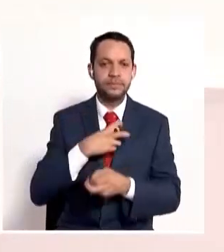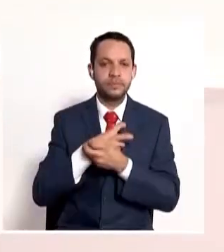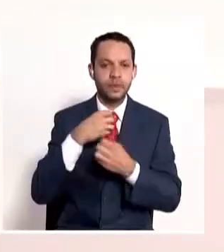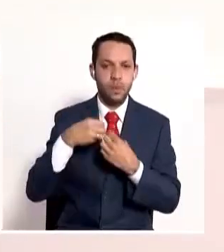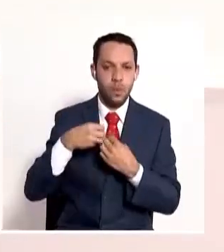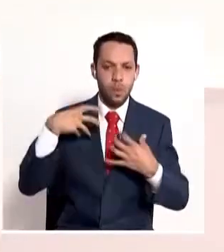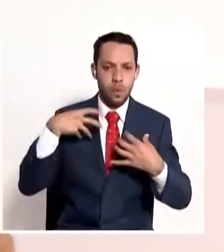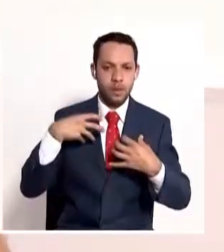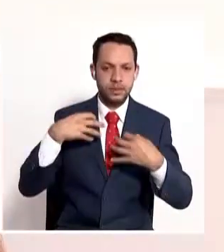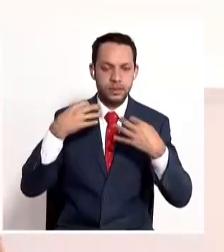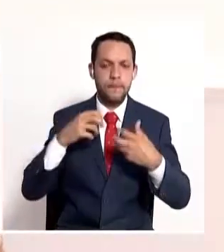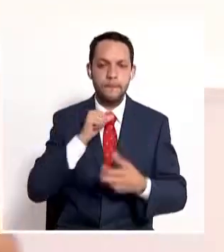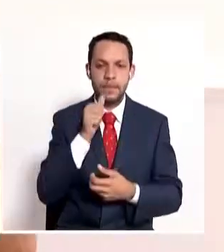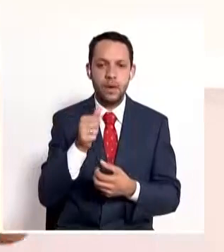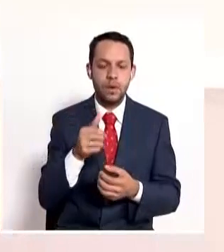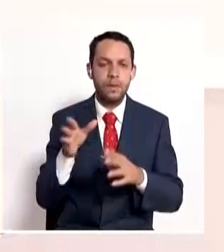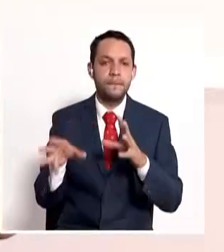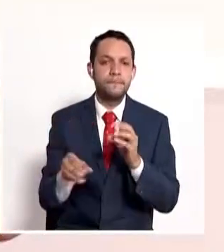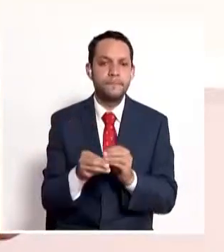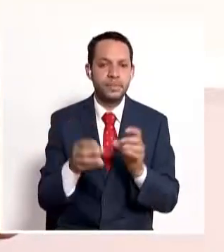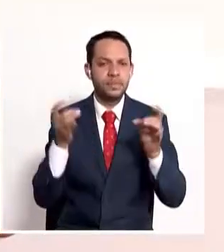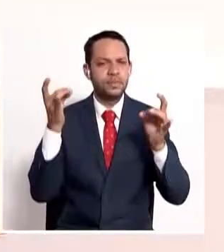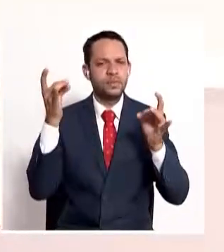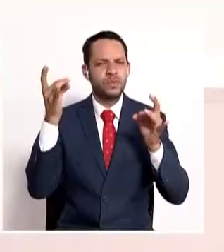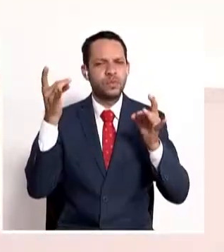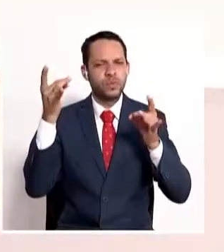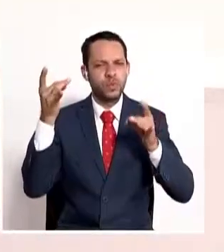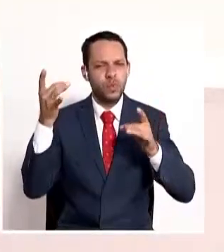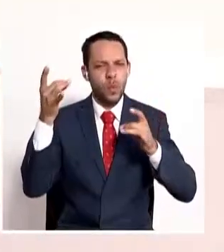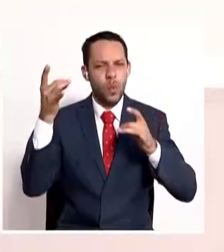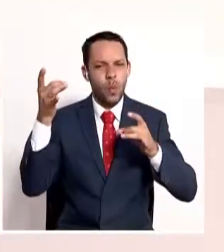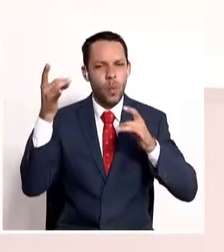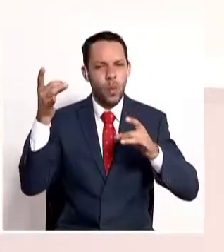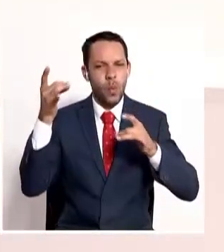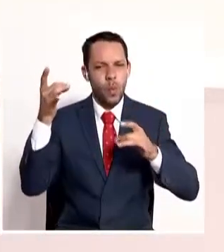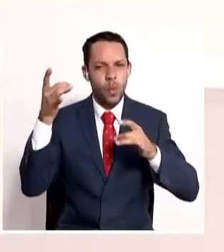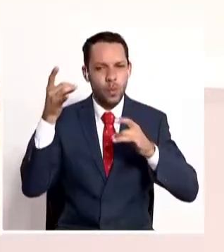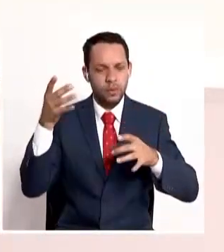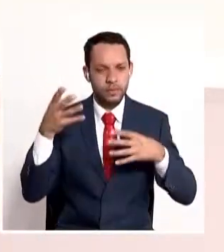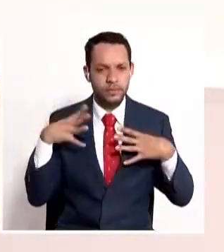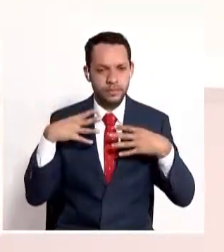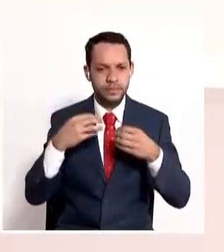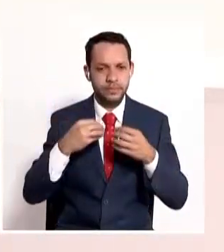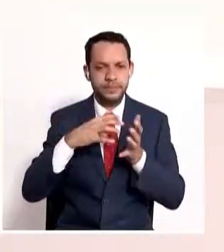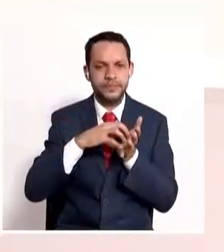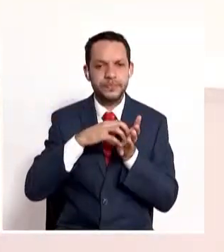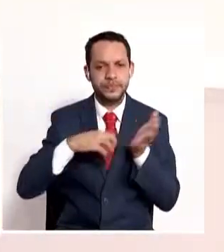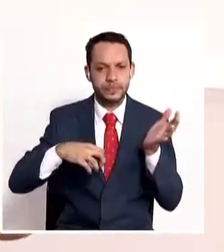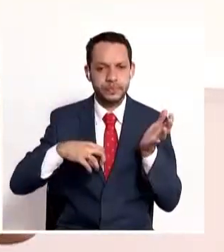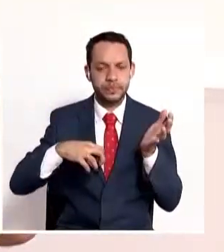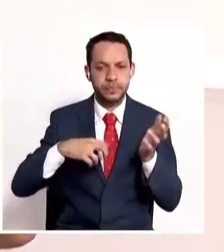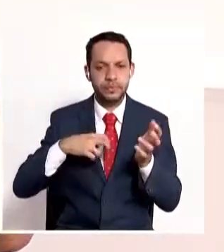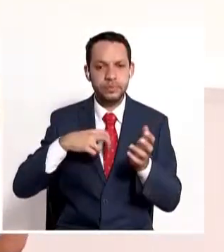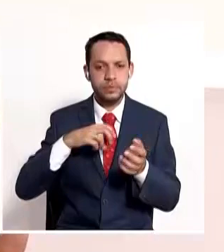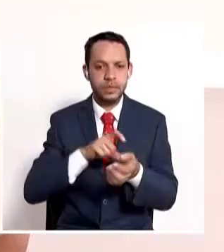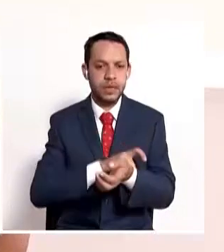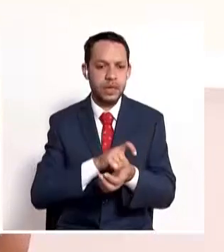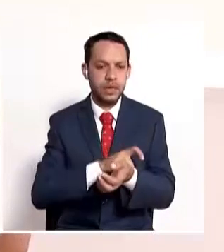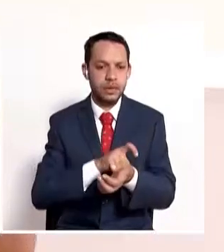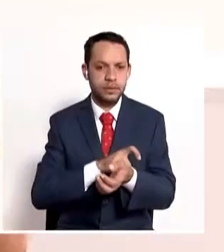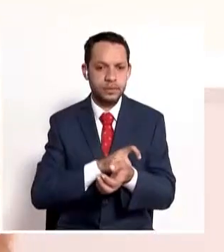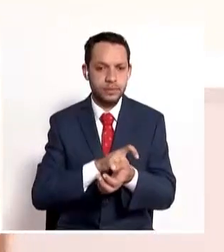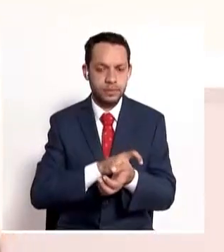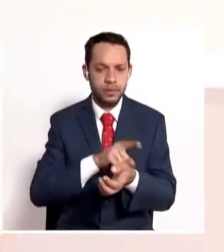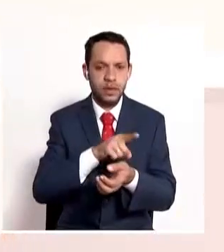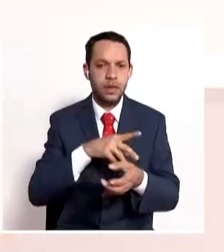y también a dolor porque cuando yo le estoy quitando el calcio al hueso al músculo da dolor porque el problema